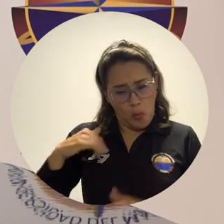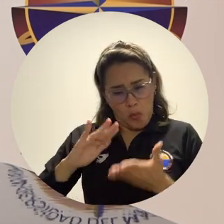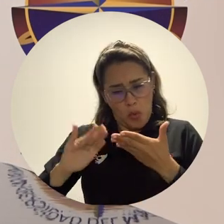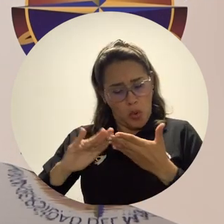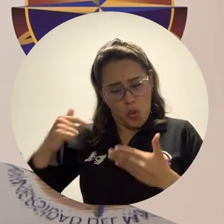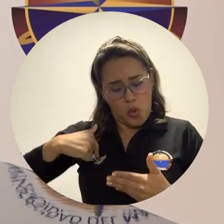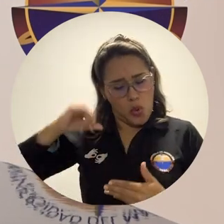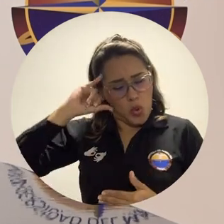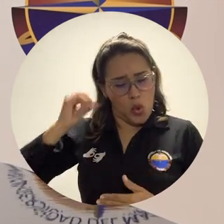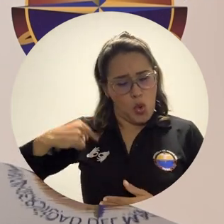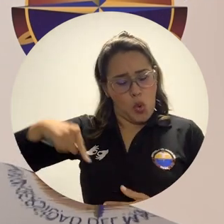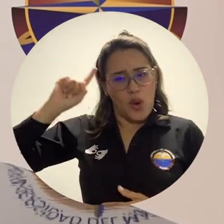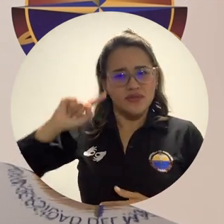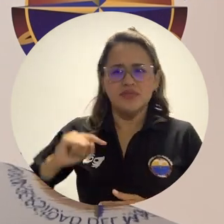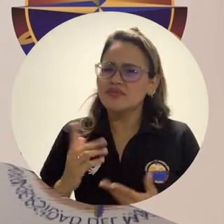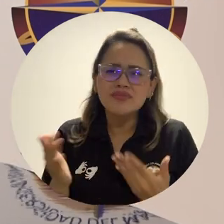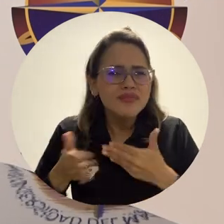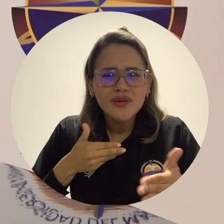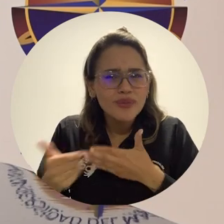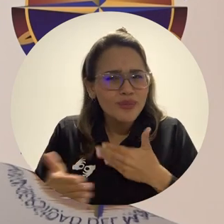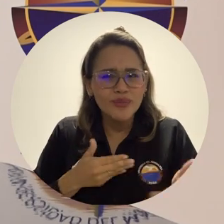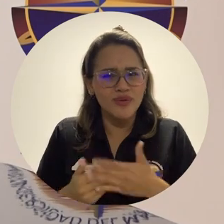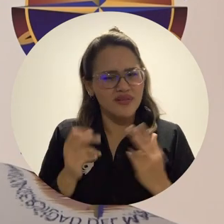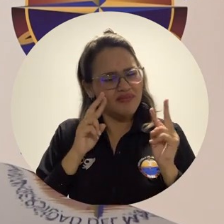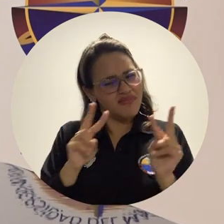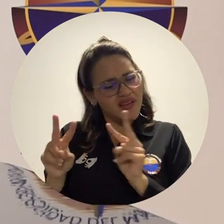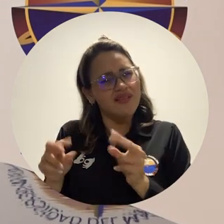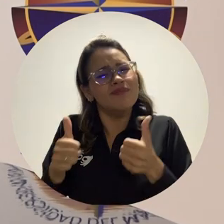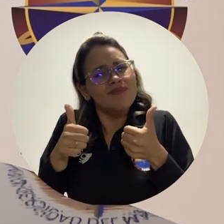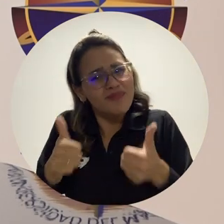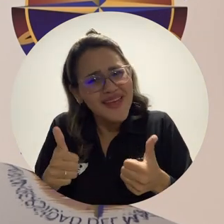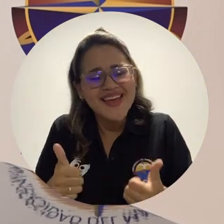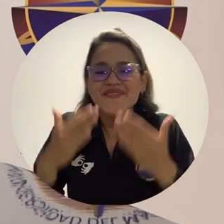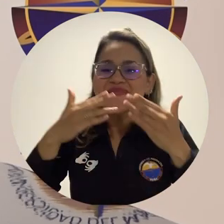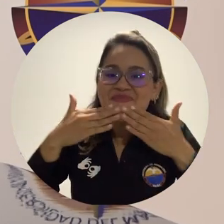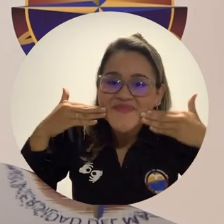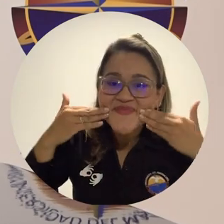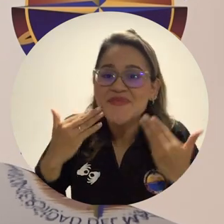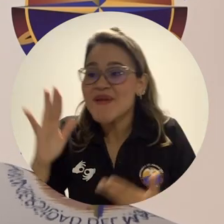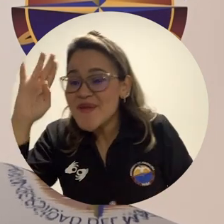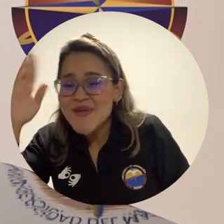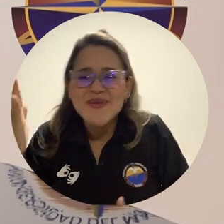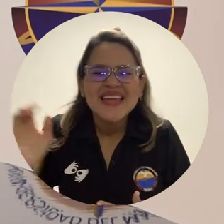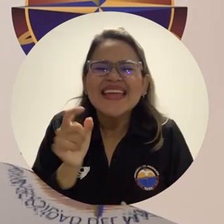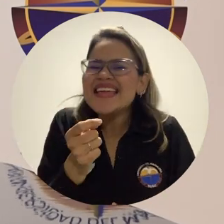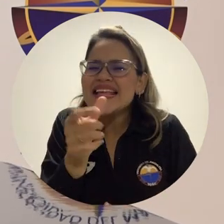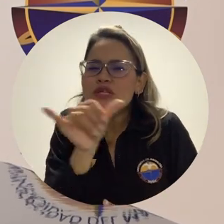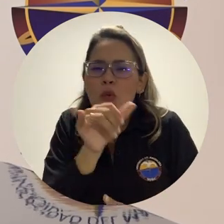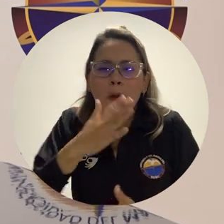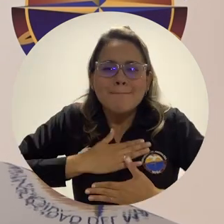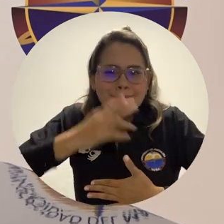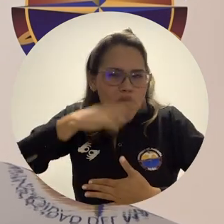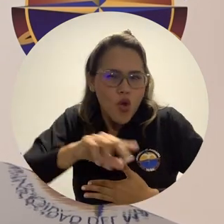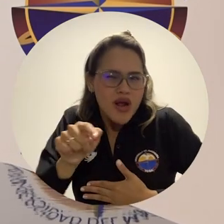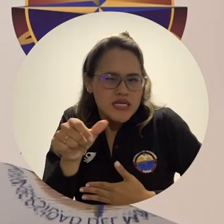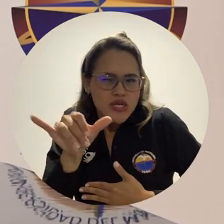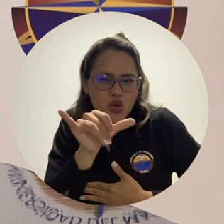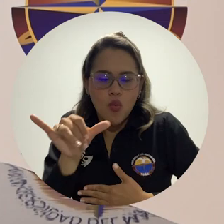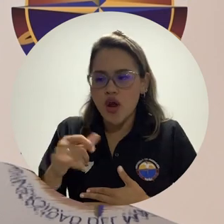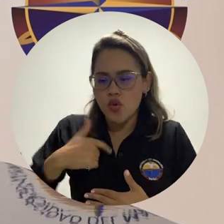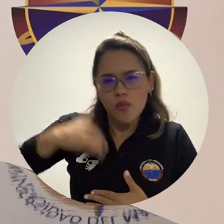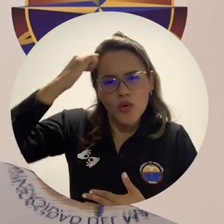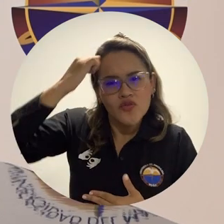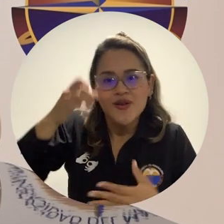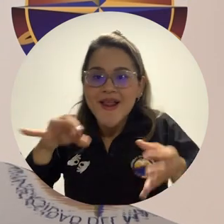se sucedan. A los profesores, no importa que no hayamos estudiado psicología, hoy tenemos una labor mayor, ser el acompañante de esos